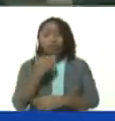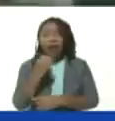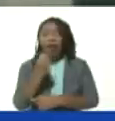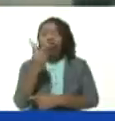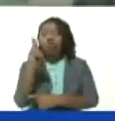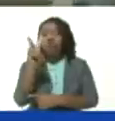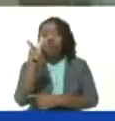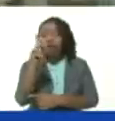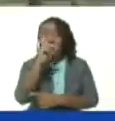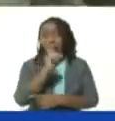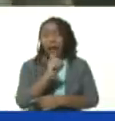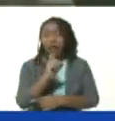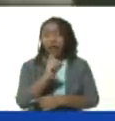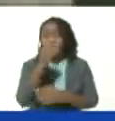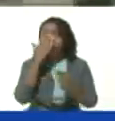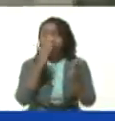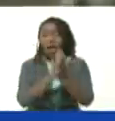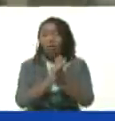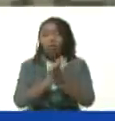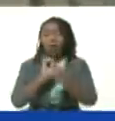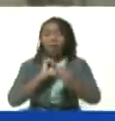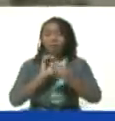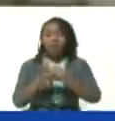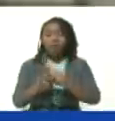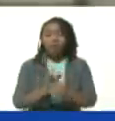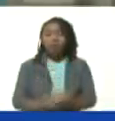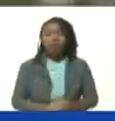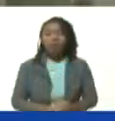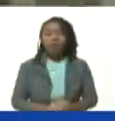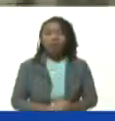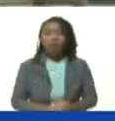¿verdad? Estamos enfrentando el coronavirus.